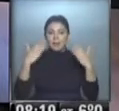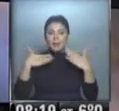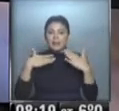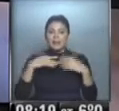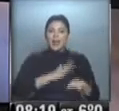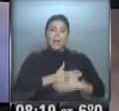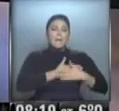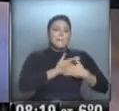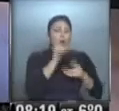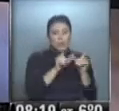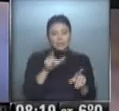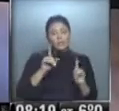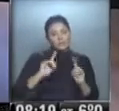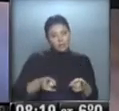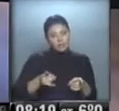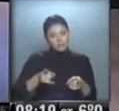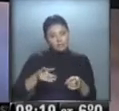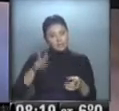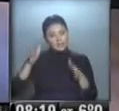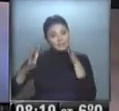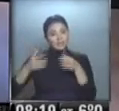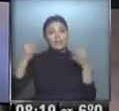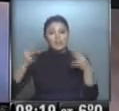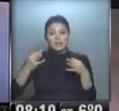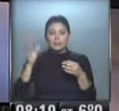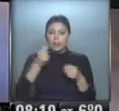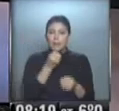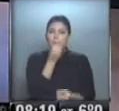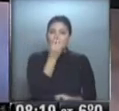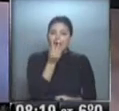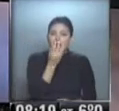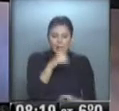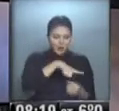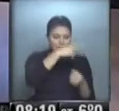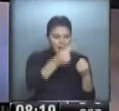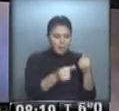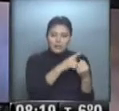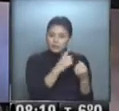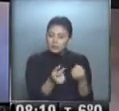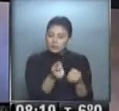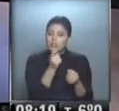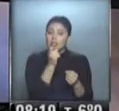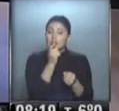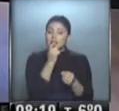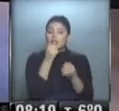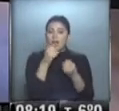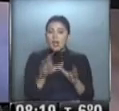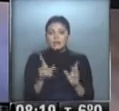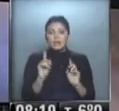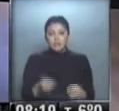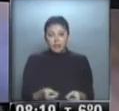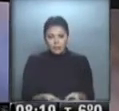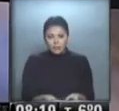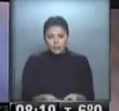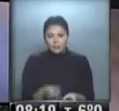estación del amor para los seres humanos sino también para las plantas y cuando pasa esto se empiezan a generar